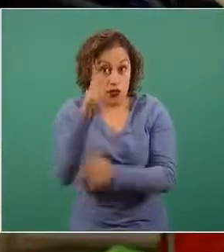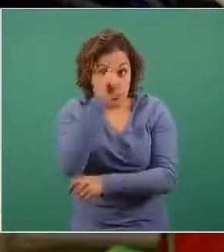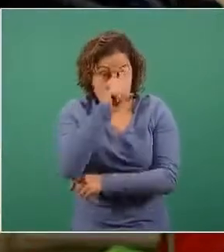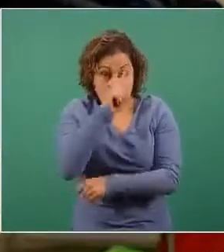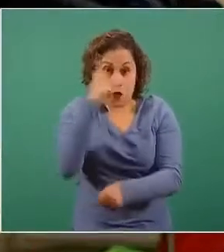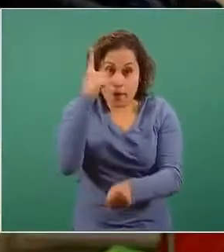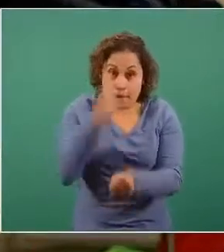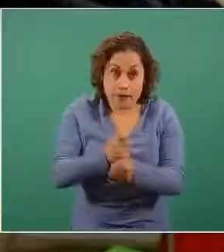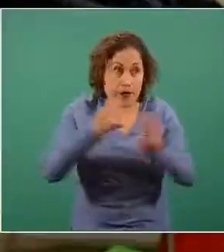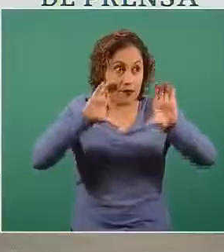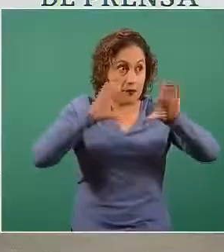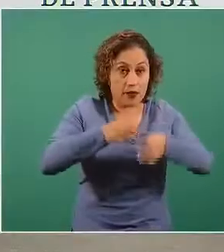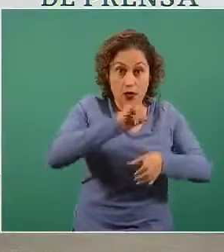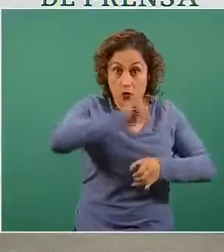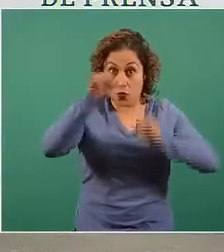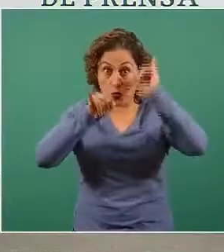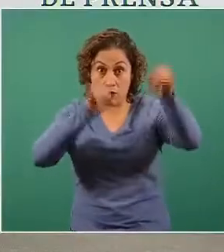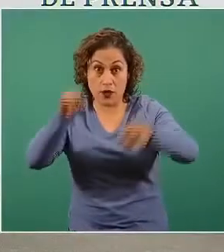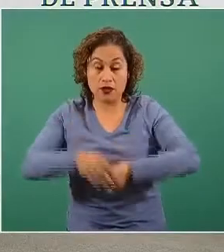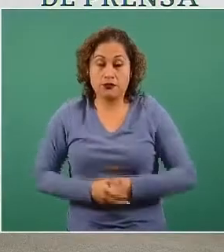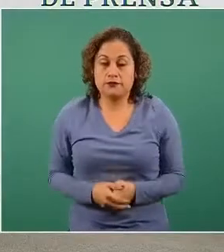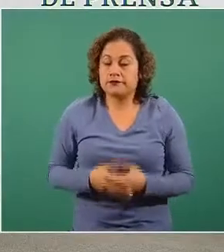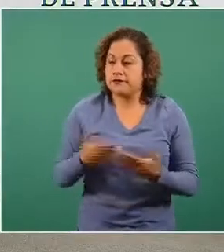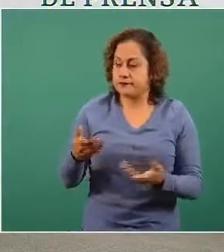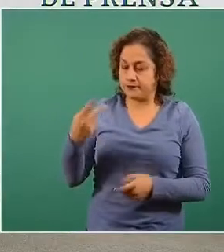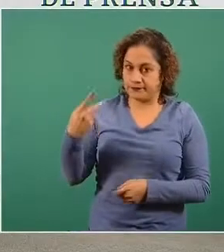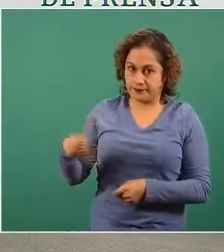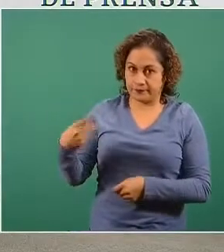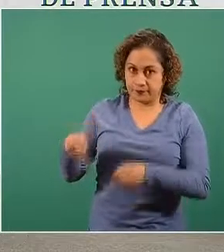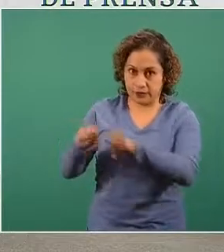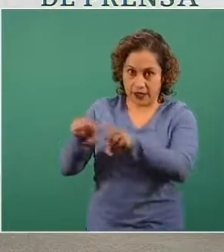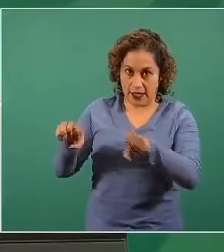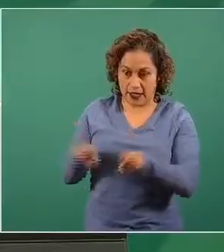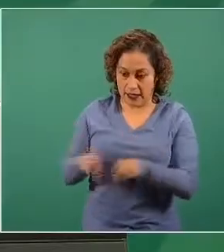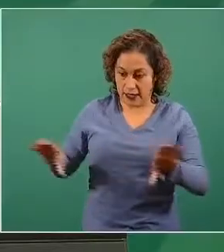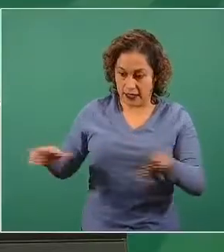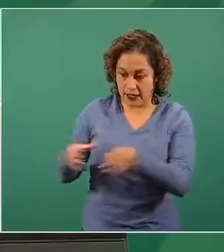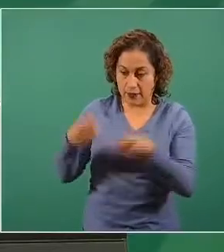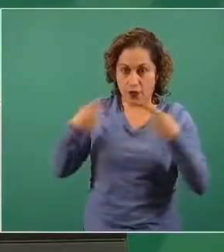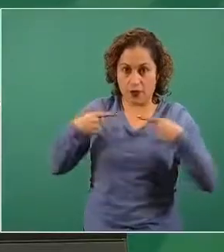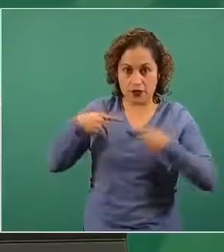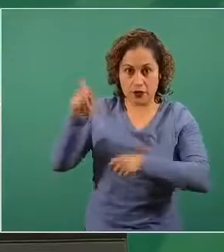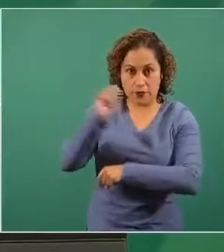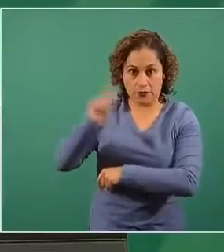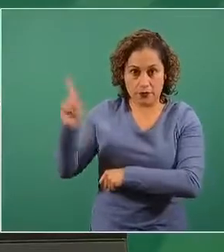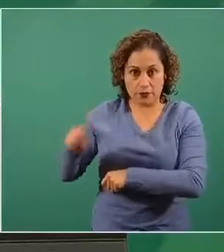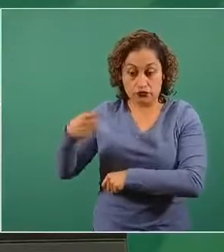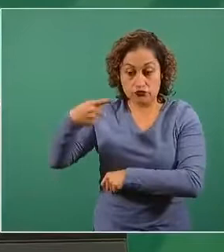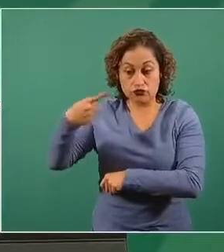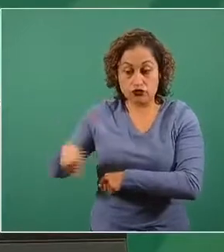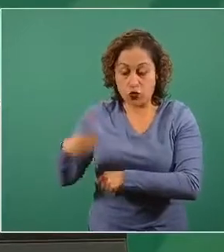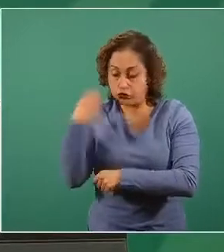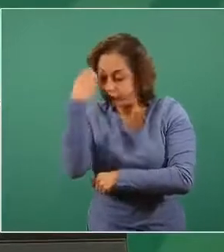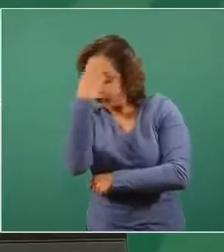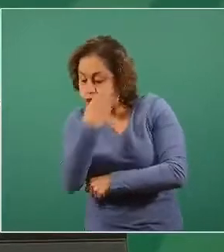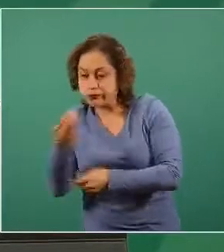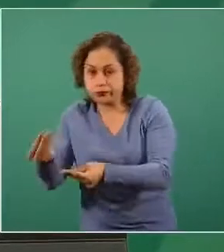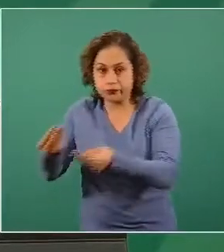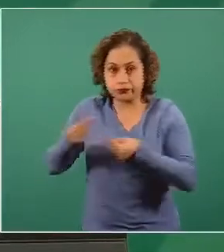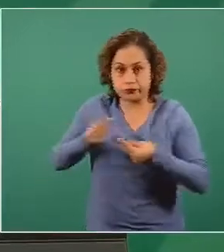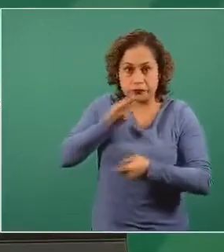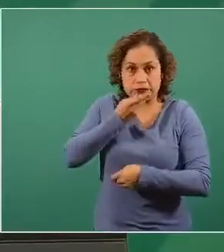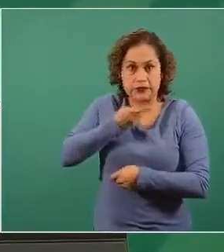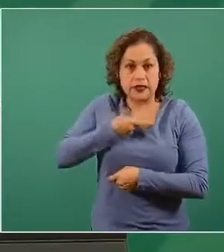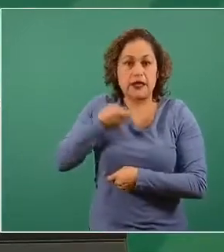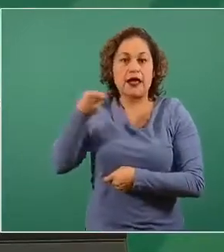este momento. La recomendación del grupo técnico asesor de vacunas es la vacunación por grupos de